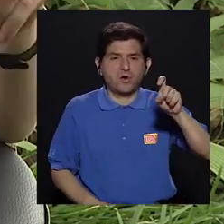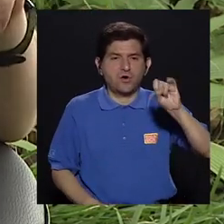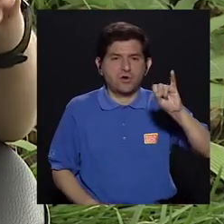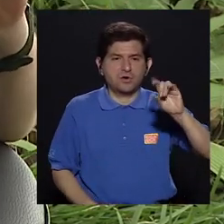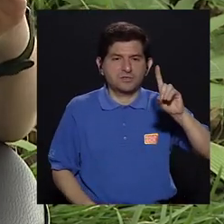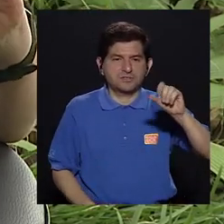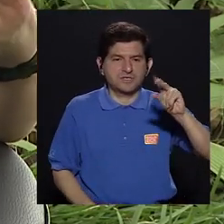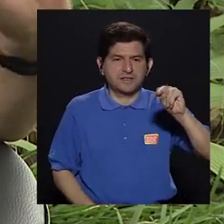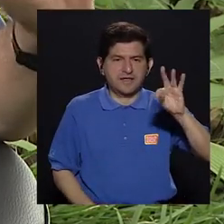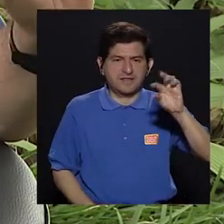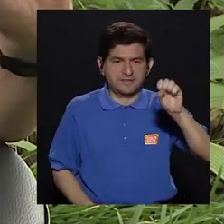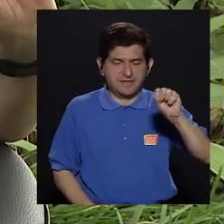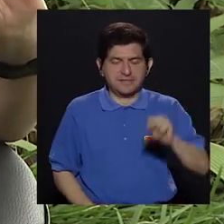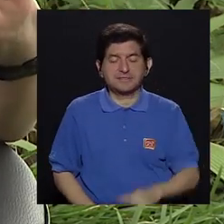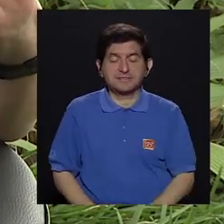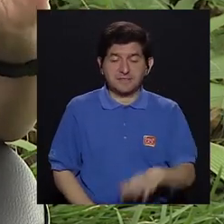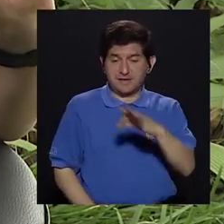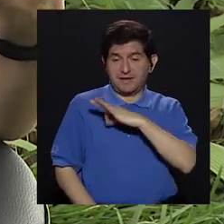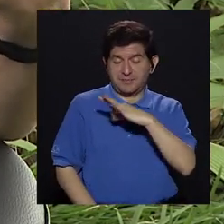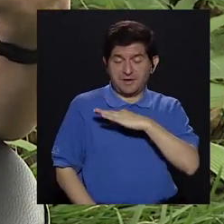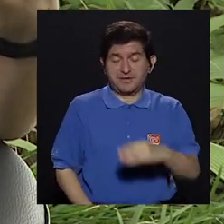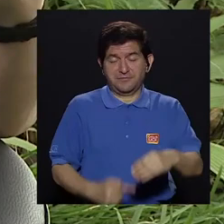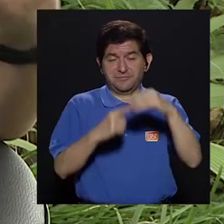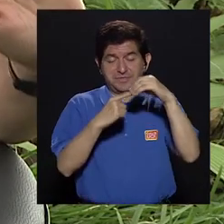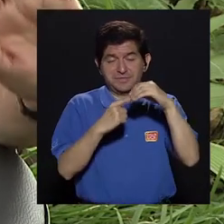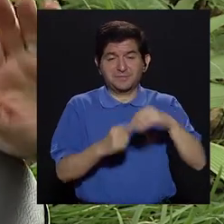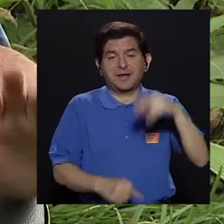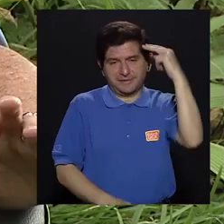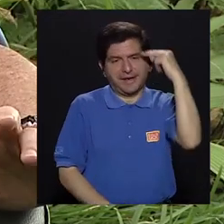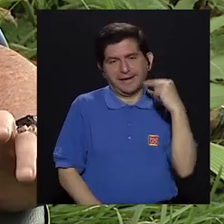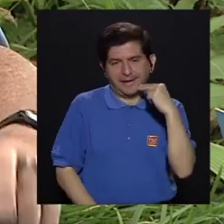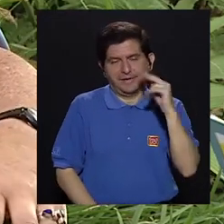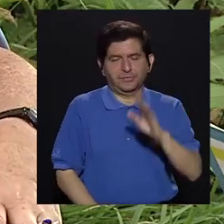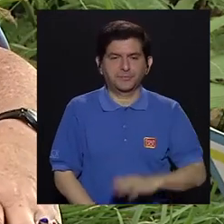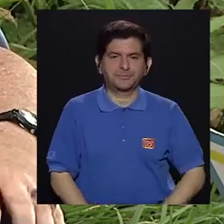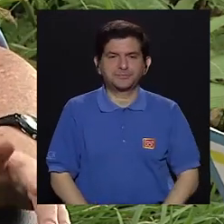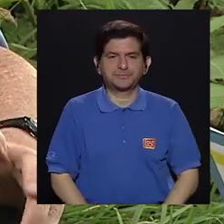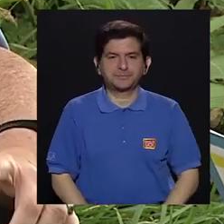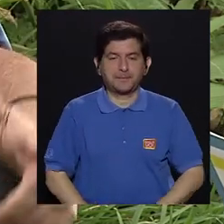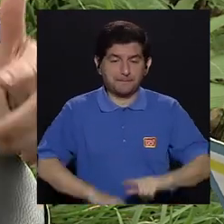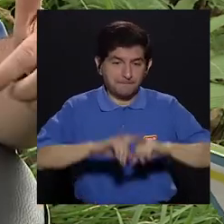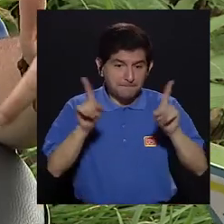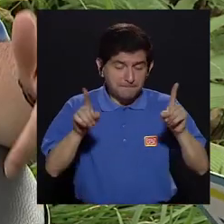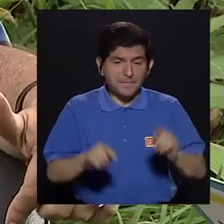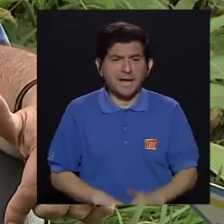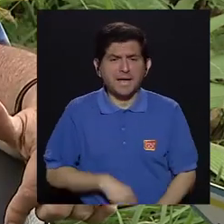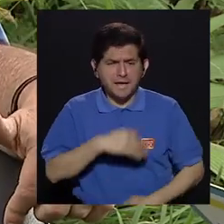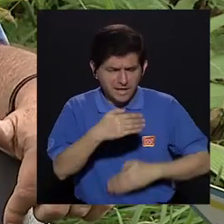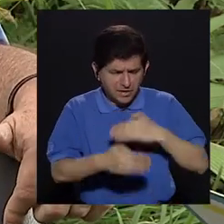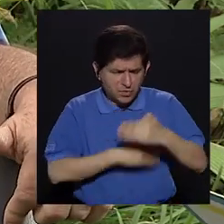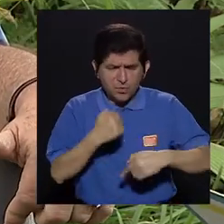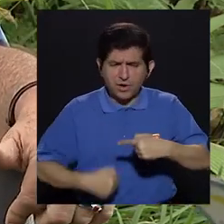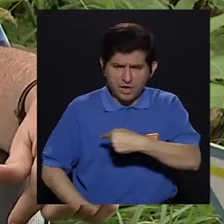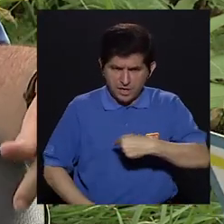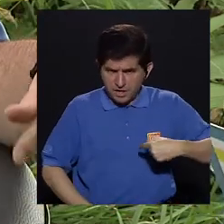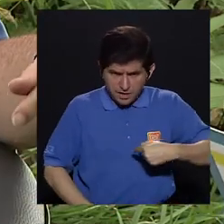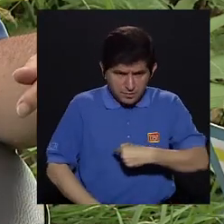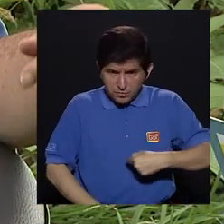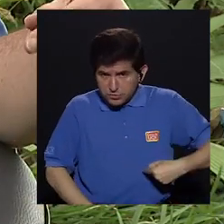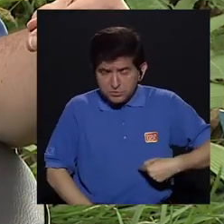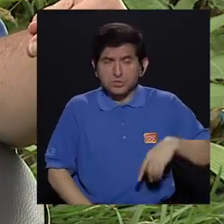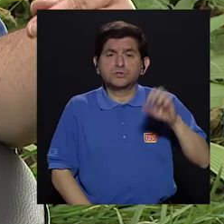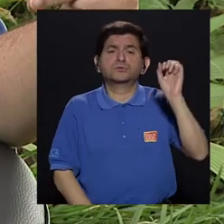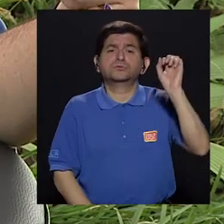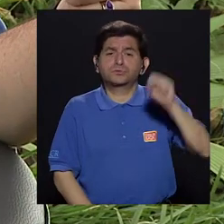sí, el que lleva a las de ganar es el frijol negro definitivamente. pero en cuanto a digestibilidad, pues